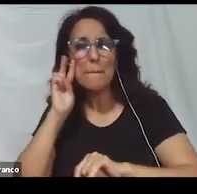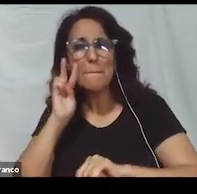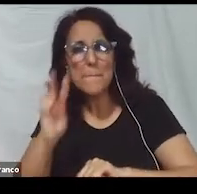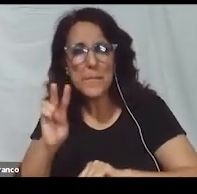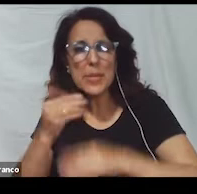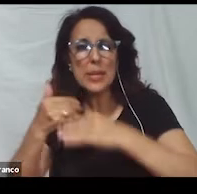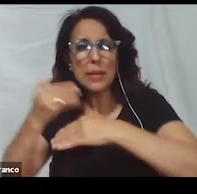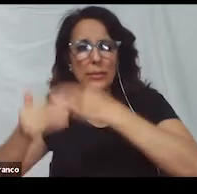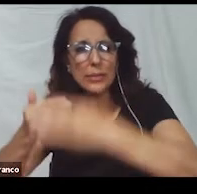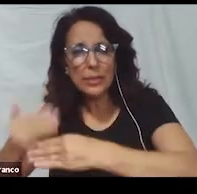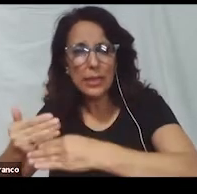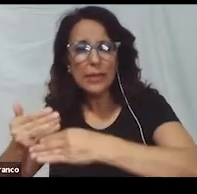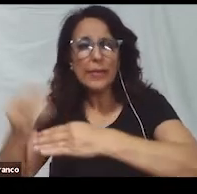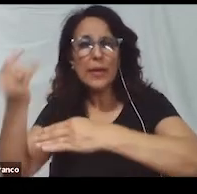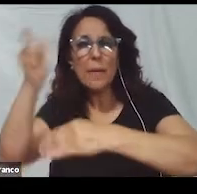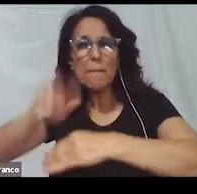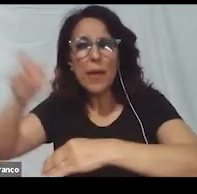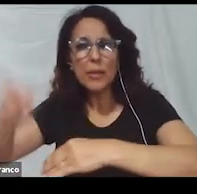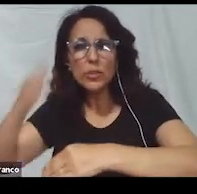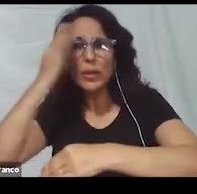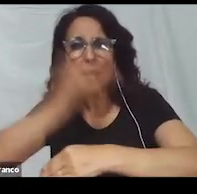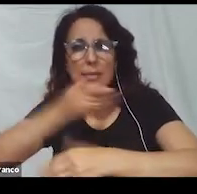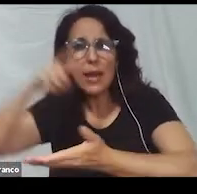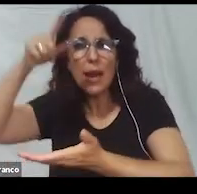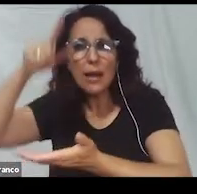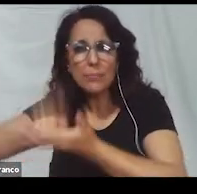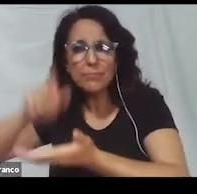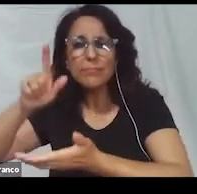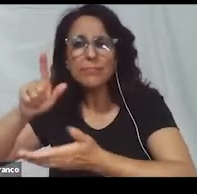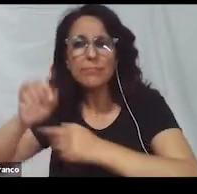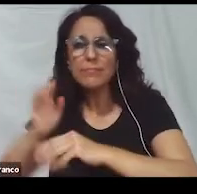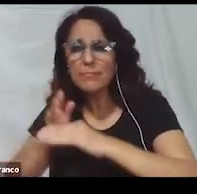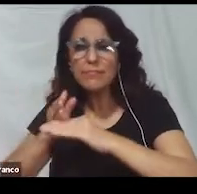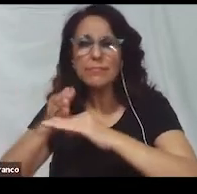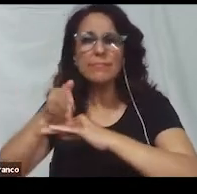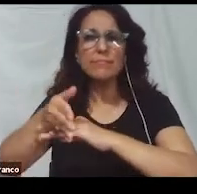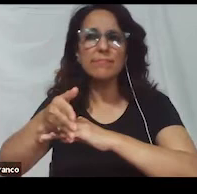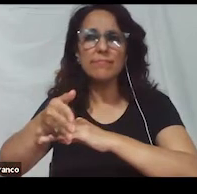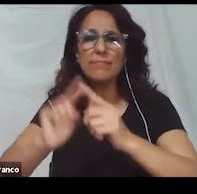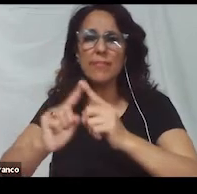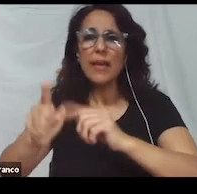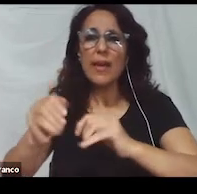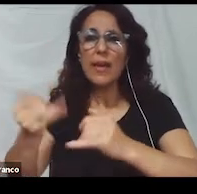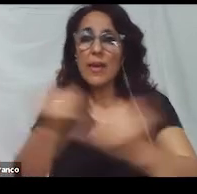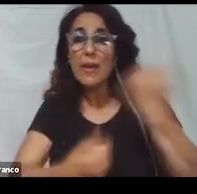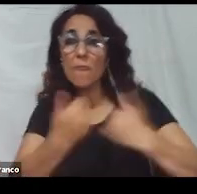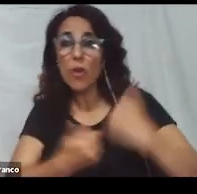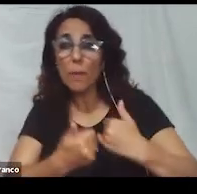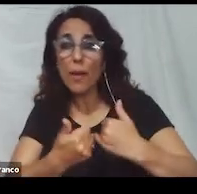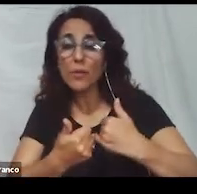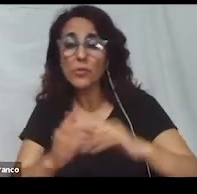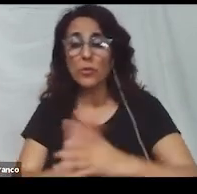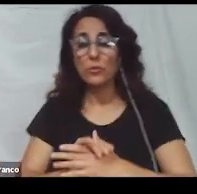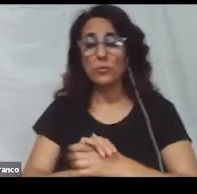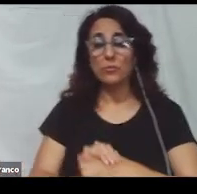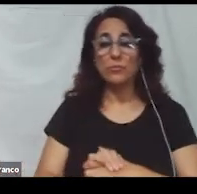mira, a través del lector de pantalla, el usuario apretó tal botón o quiere tal opción. Entonces, le mandan esa información por